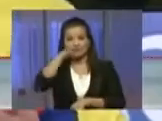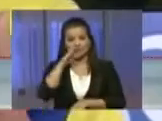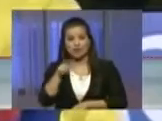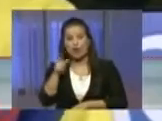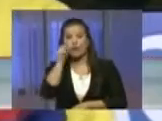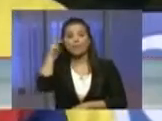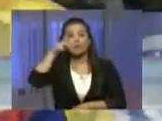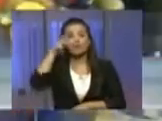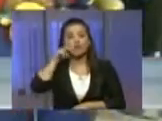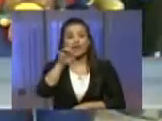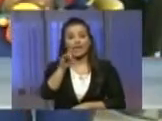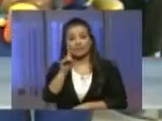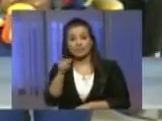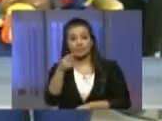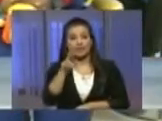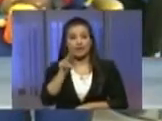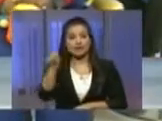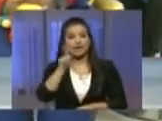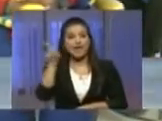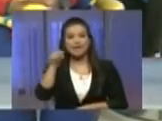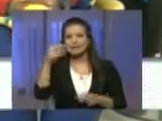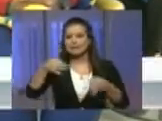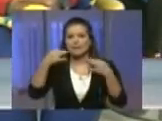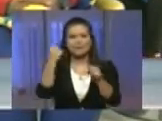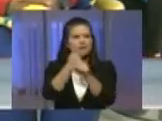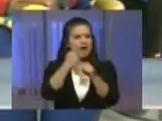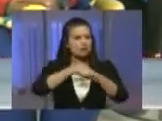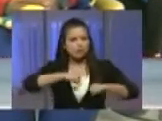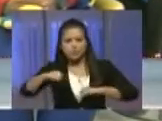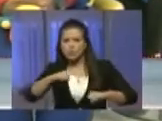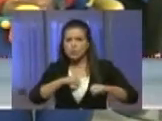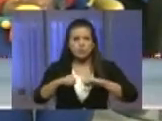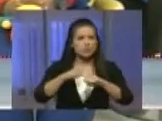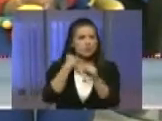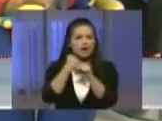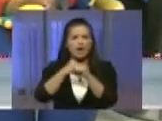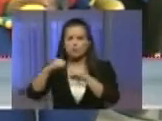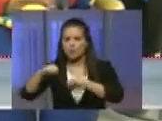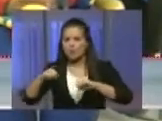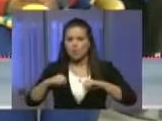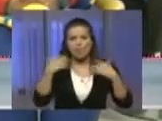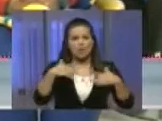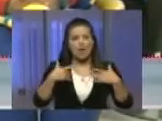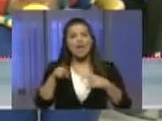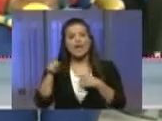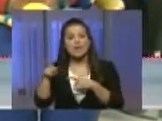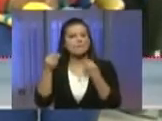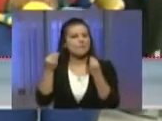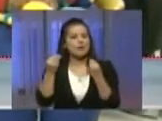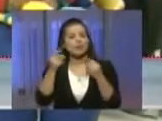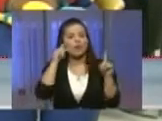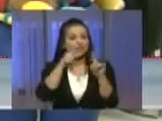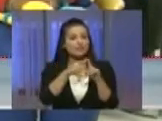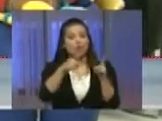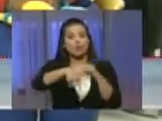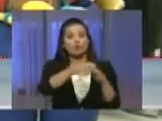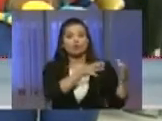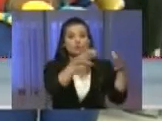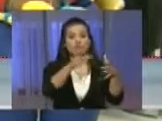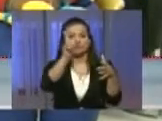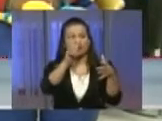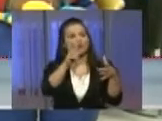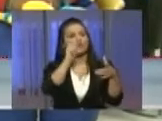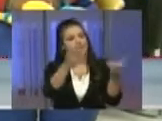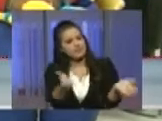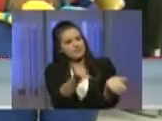bueno ha estado en ese trabajo mancomunado para garantizar que nuestros atletas que nuestra delegación brille por